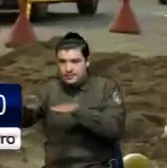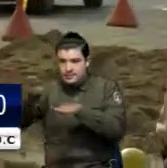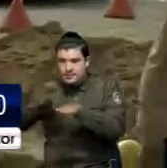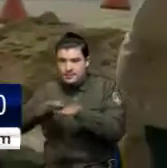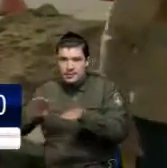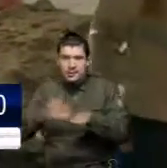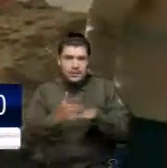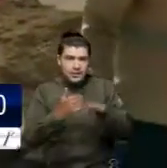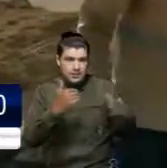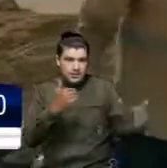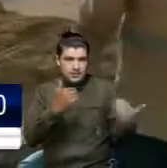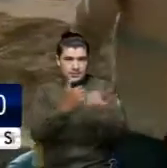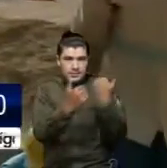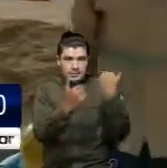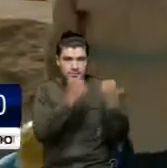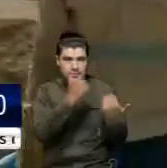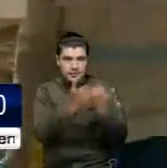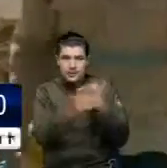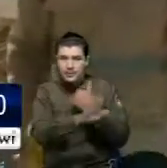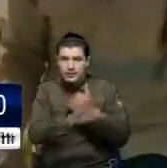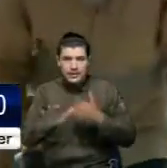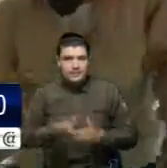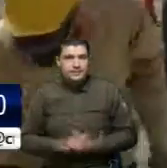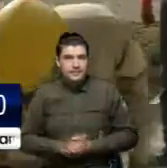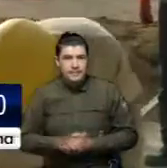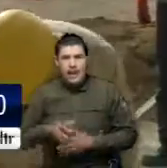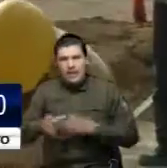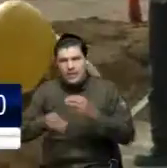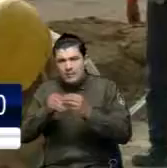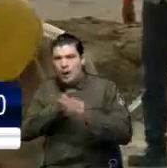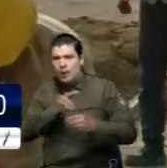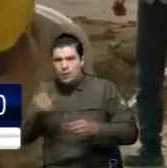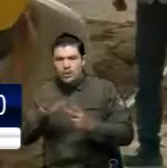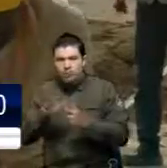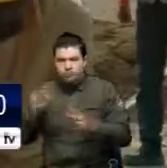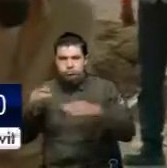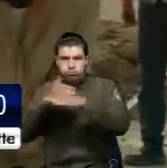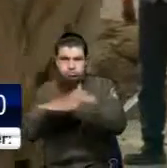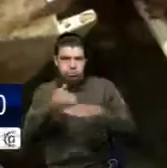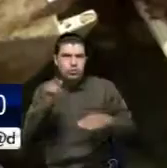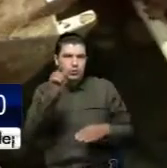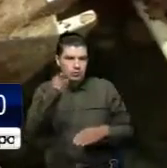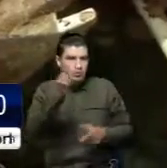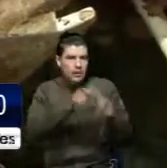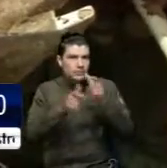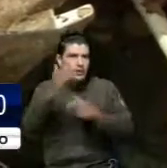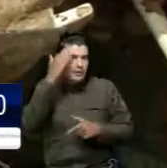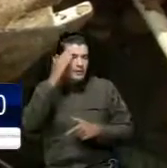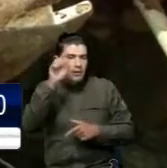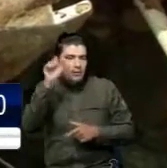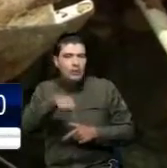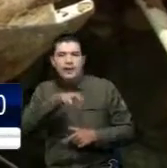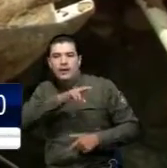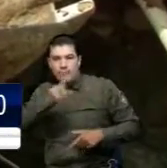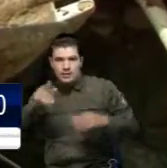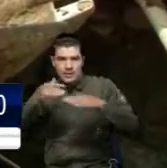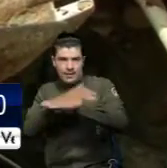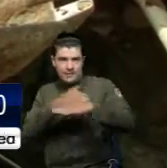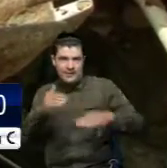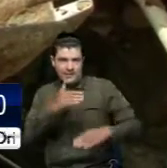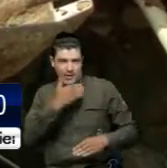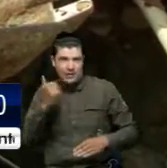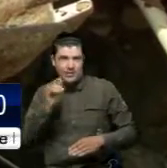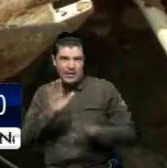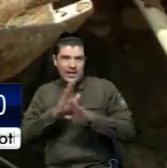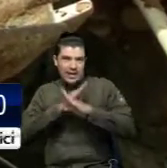calzada. Igualmente, pues se tienen las vías alternas para que los conductores puedan tomarlas. El cambio de este colector,